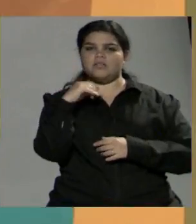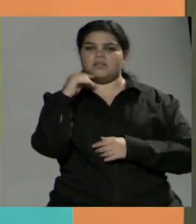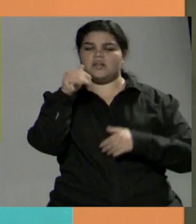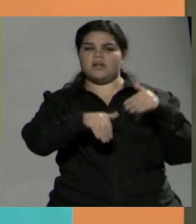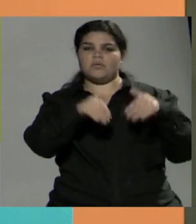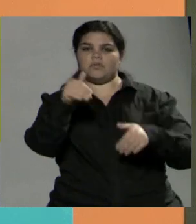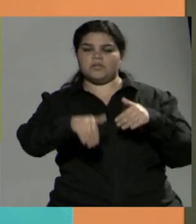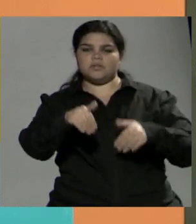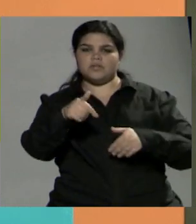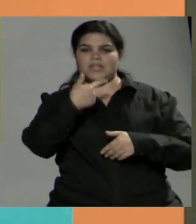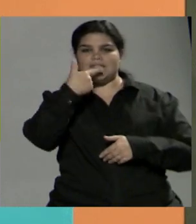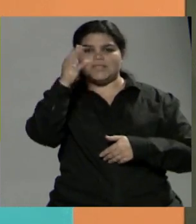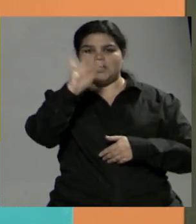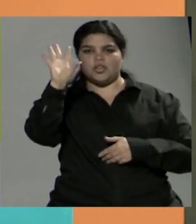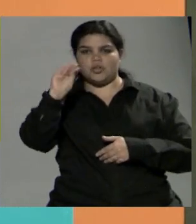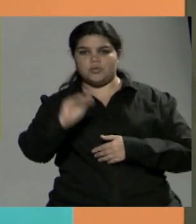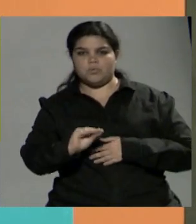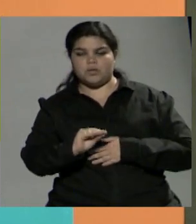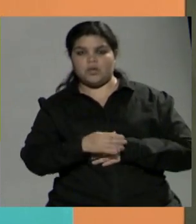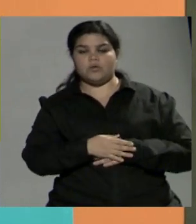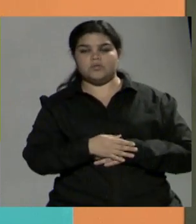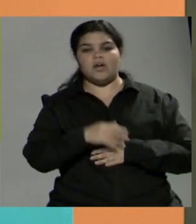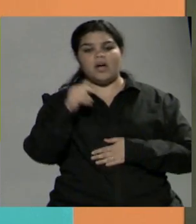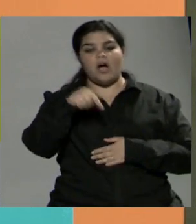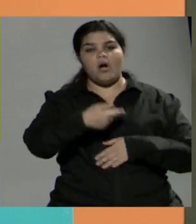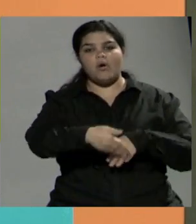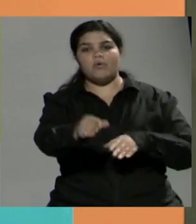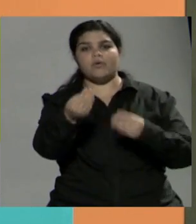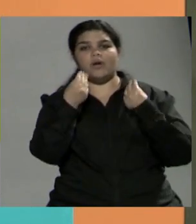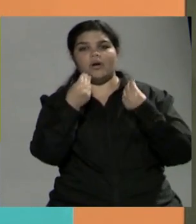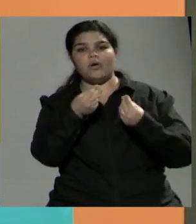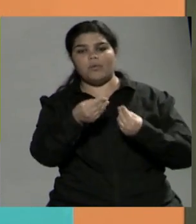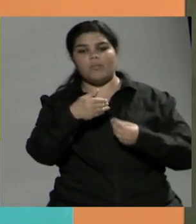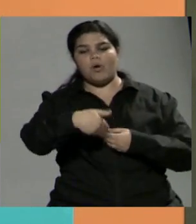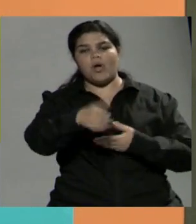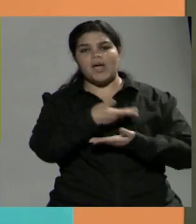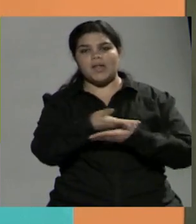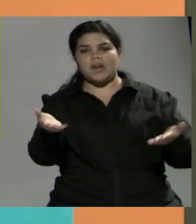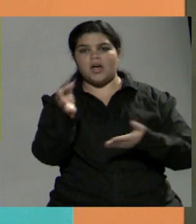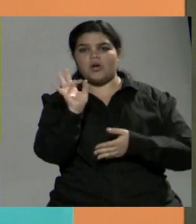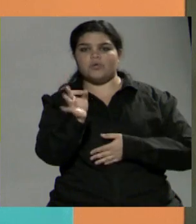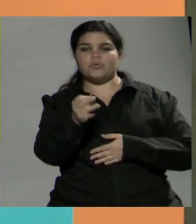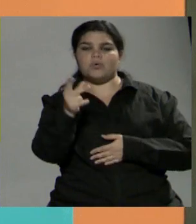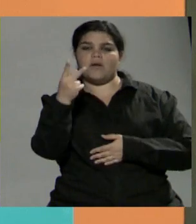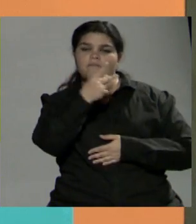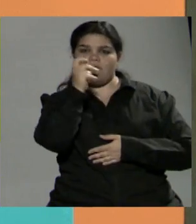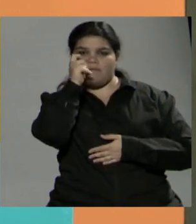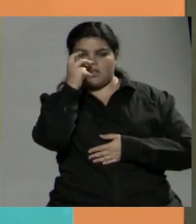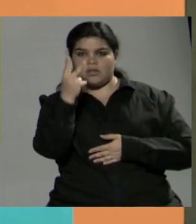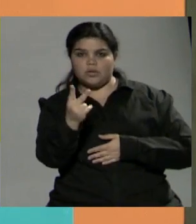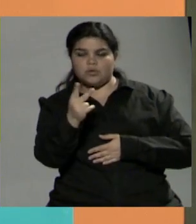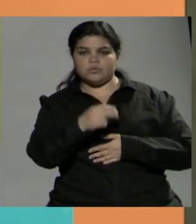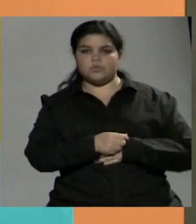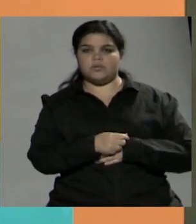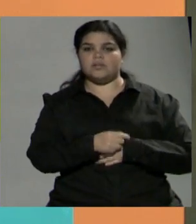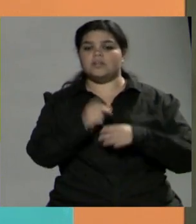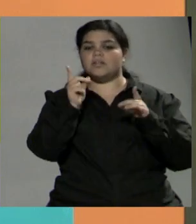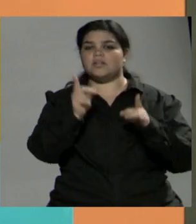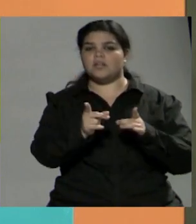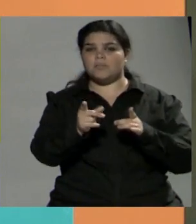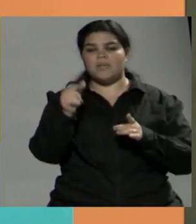elecciones legislativas. Vamos a ver qué es lo que va a suceder de cara a las elecciones generales del 22 de octubre y también vamos a contar con